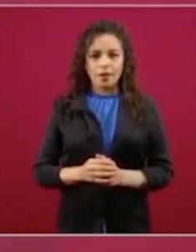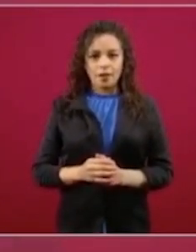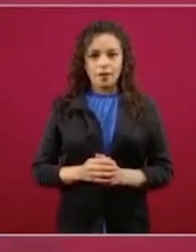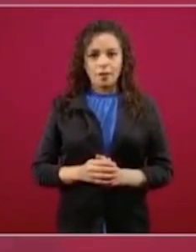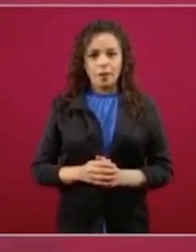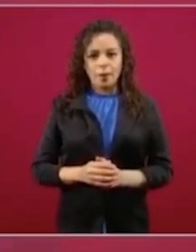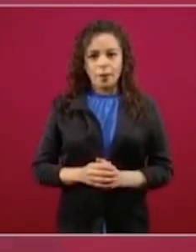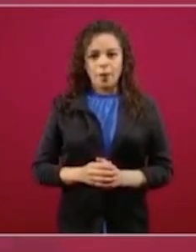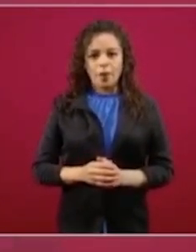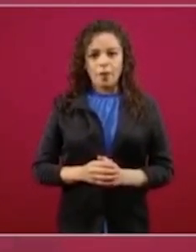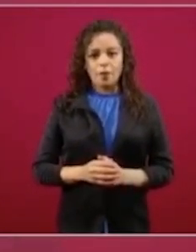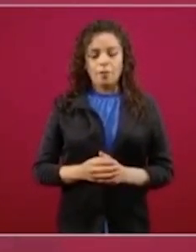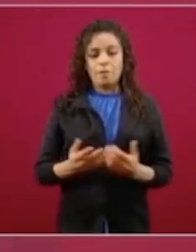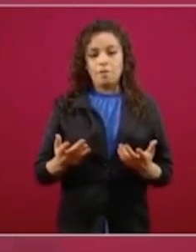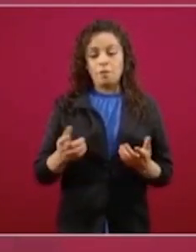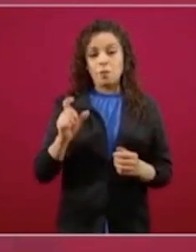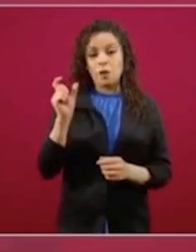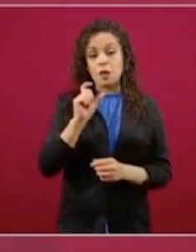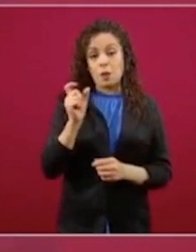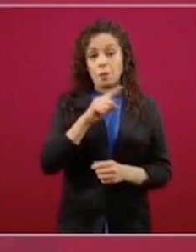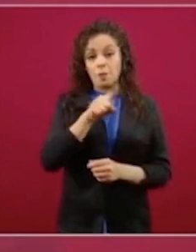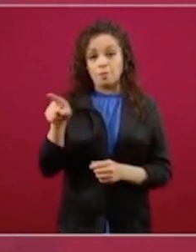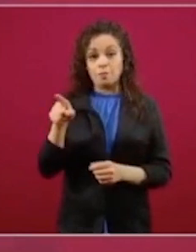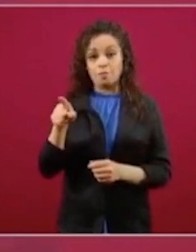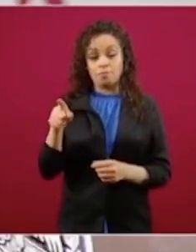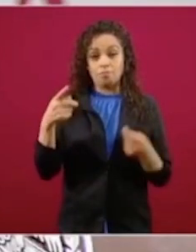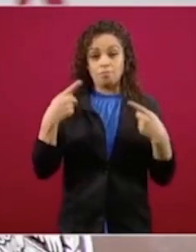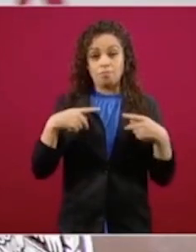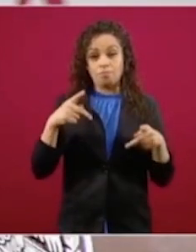del recurso y derecho a la